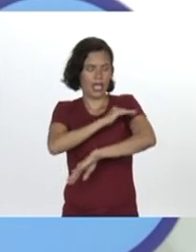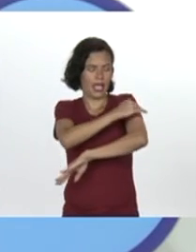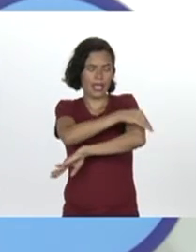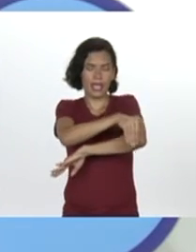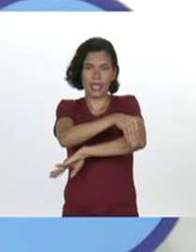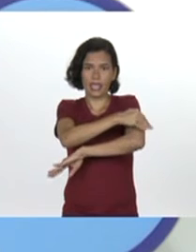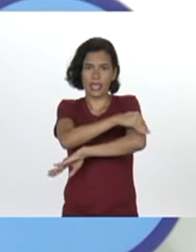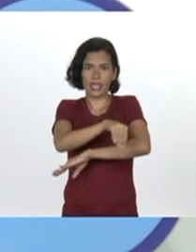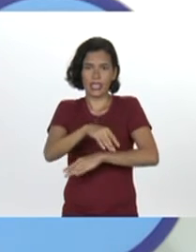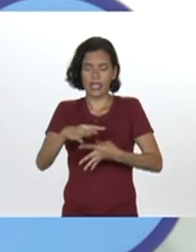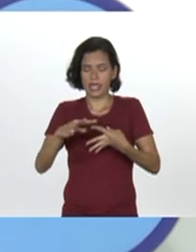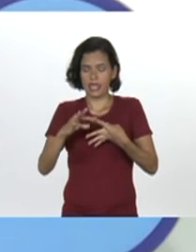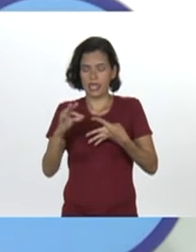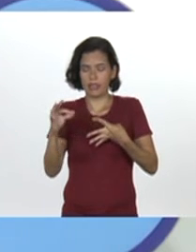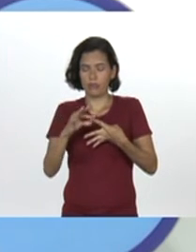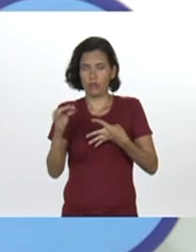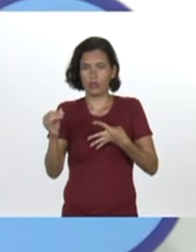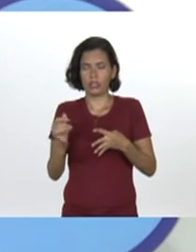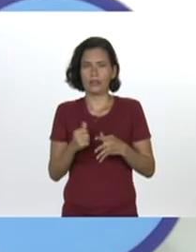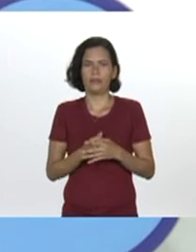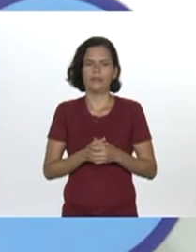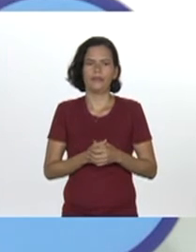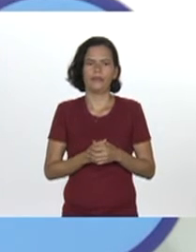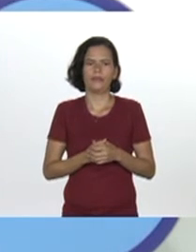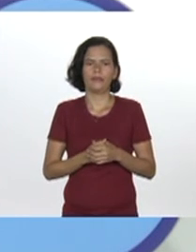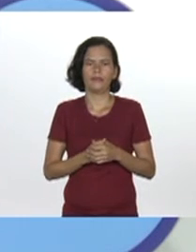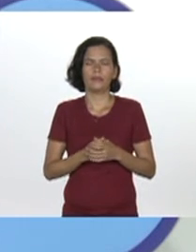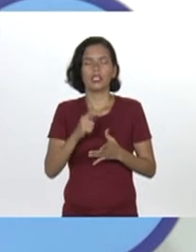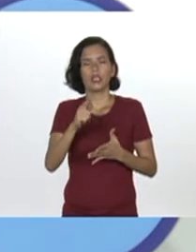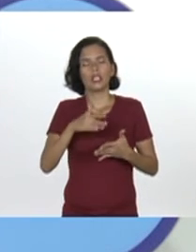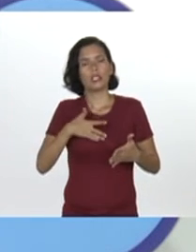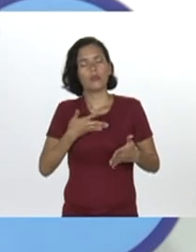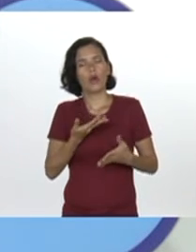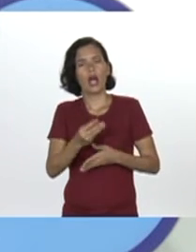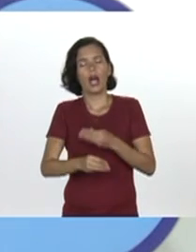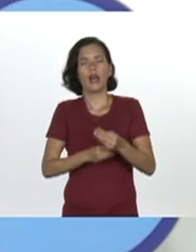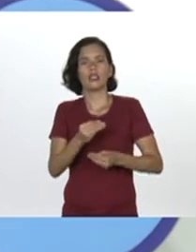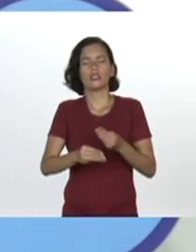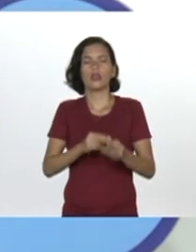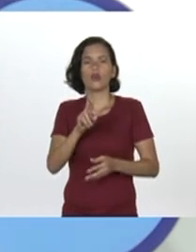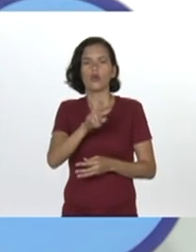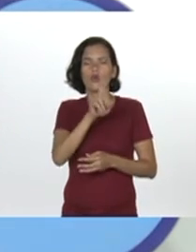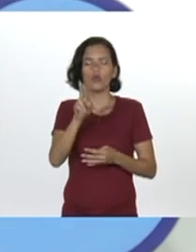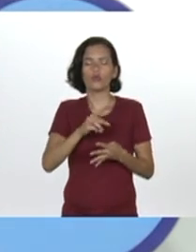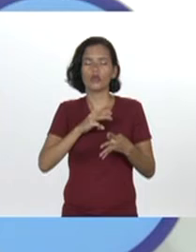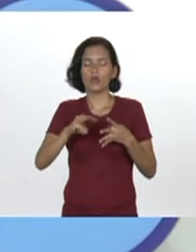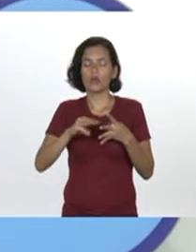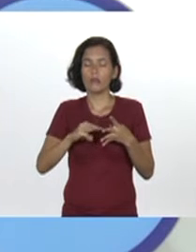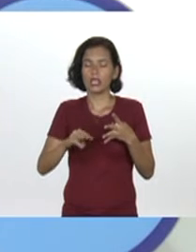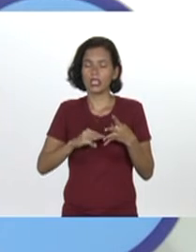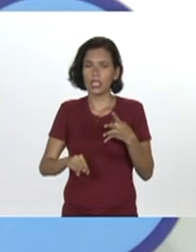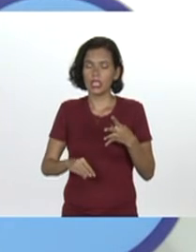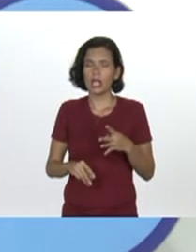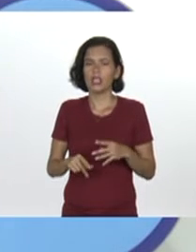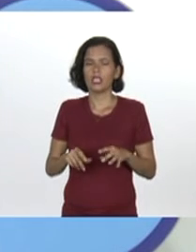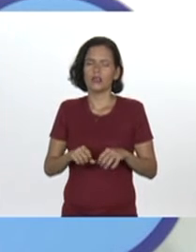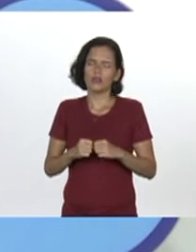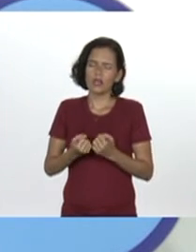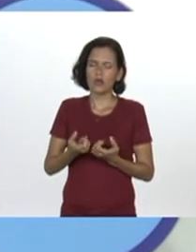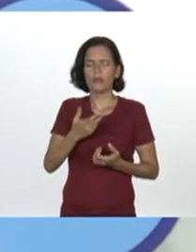ni bordes, ni puntas afiladas. Y en lo posible, hacer uso de un material duradero para